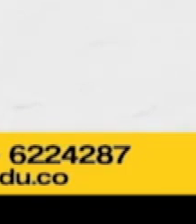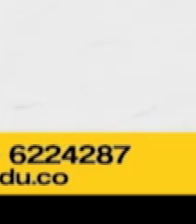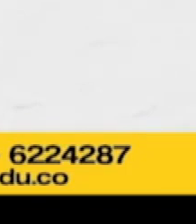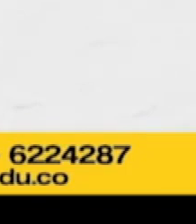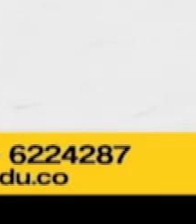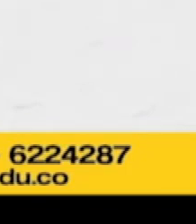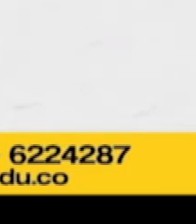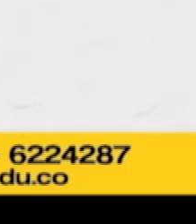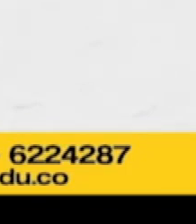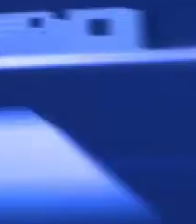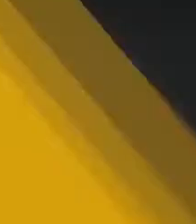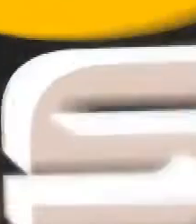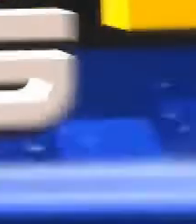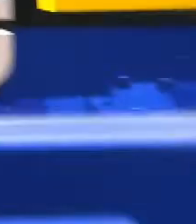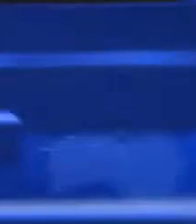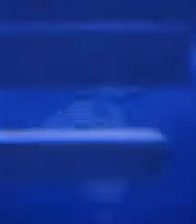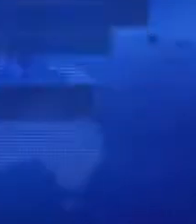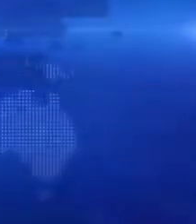de junio.